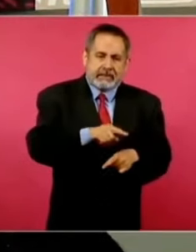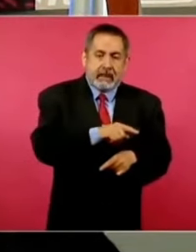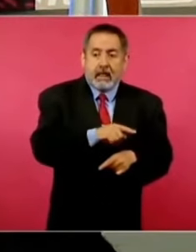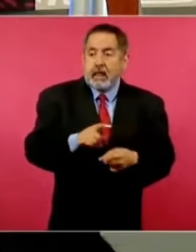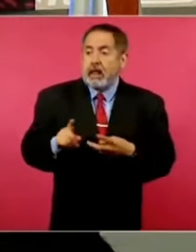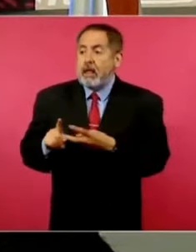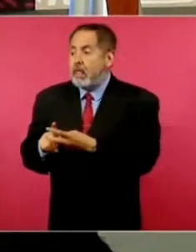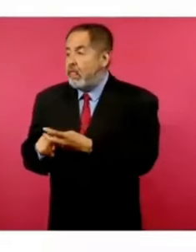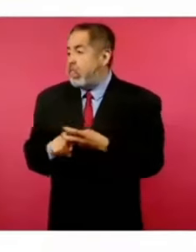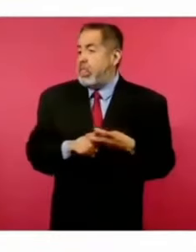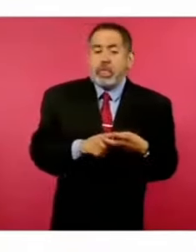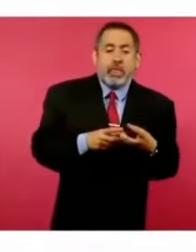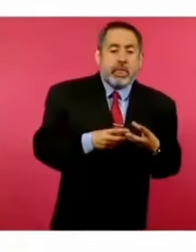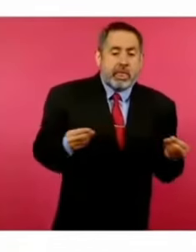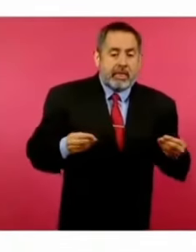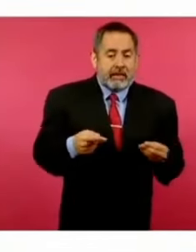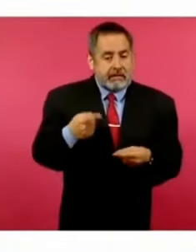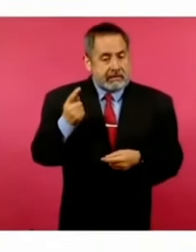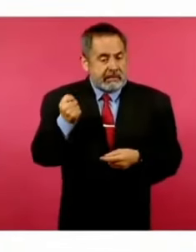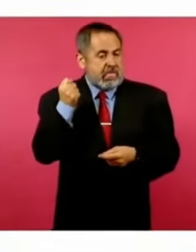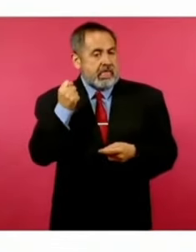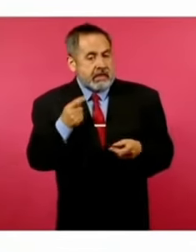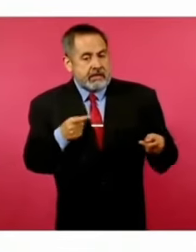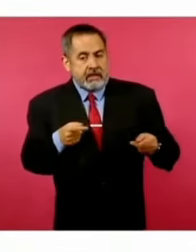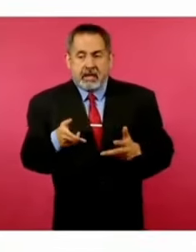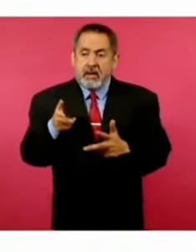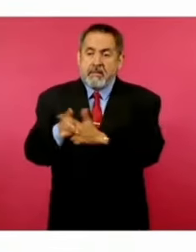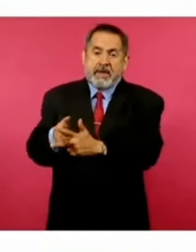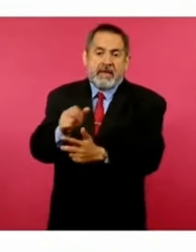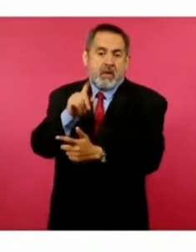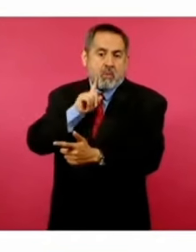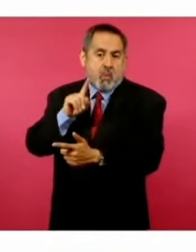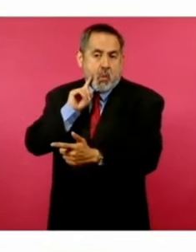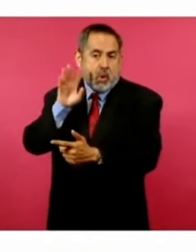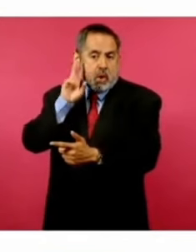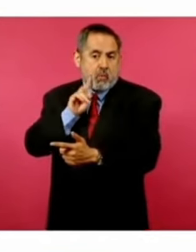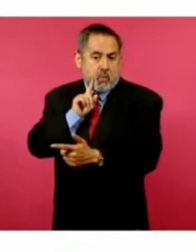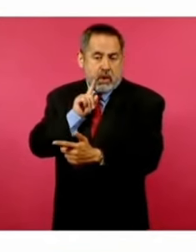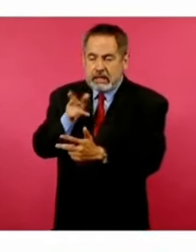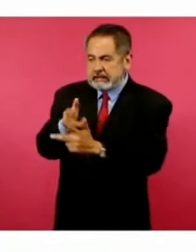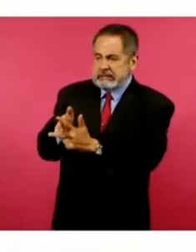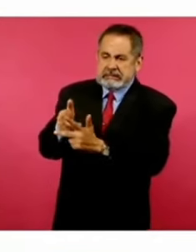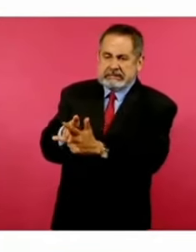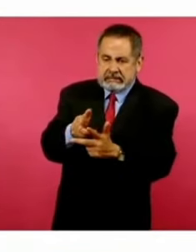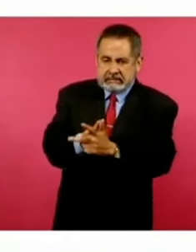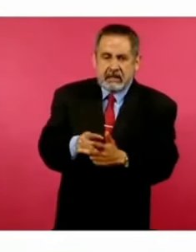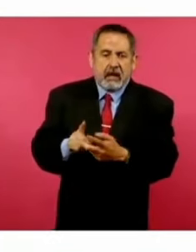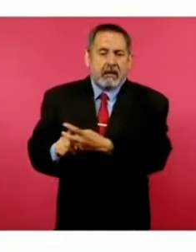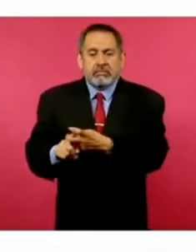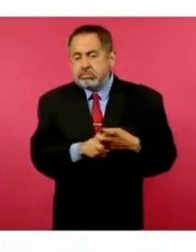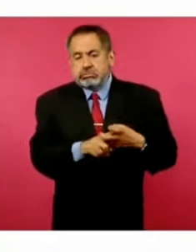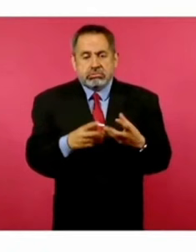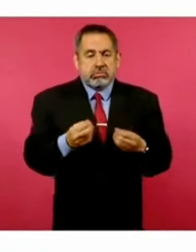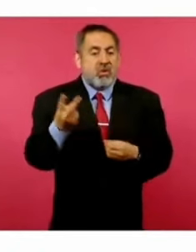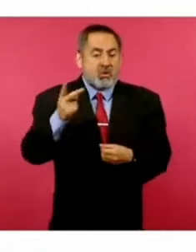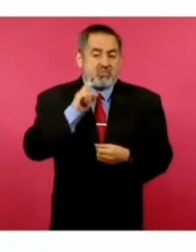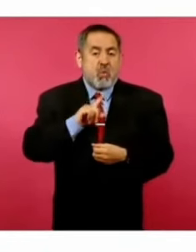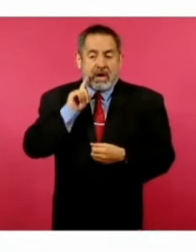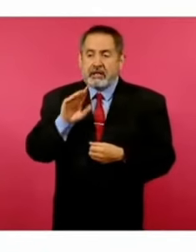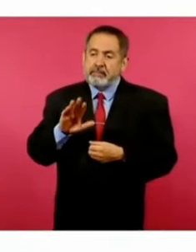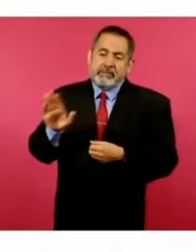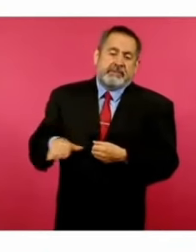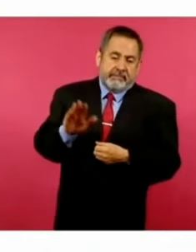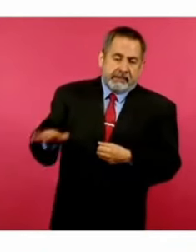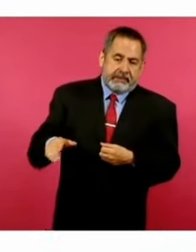de desaparición cometida por particulares homicidio y delito vinculado con la desaparición de personas en agravio de dos mujeres